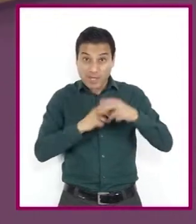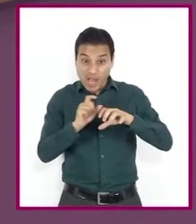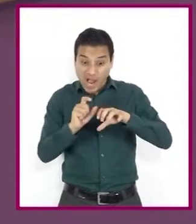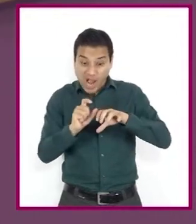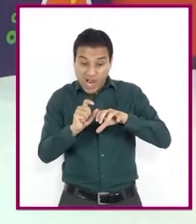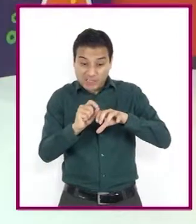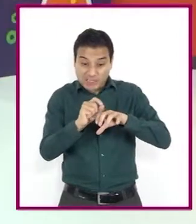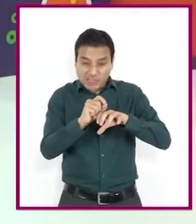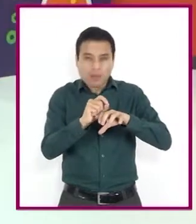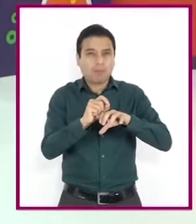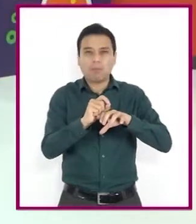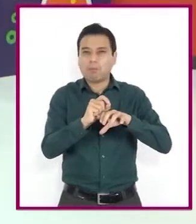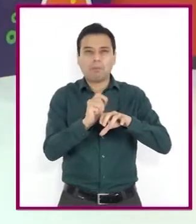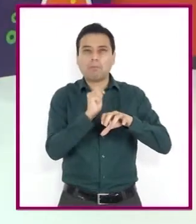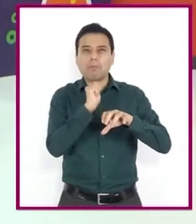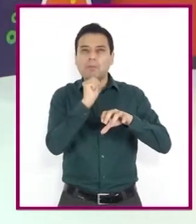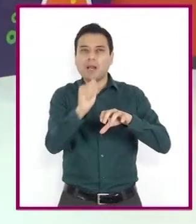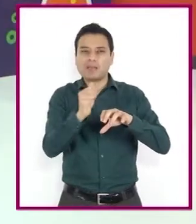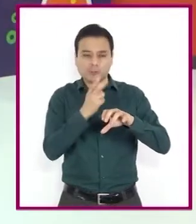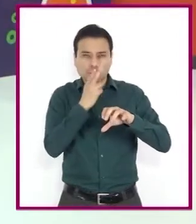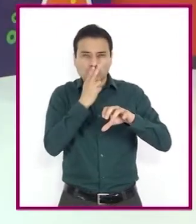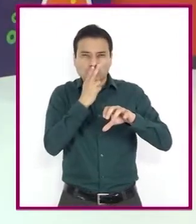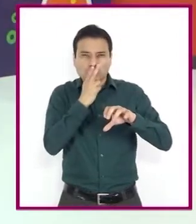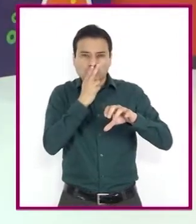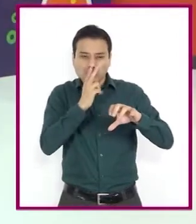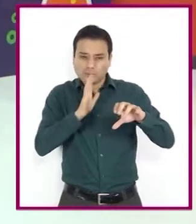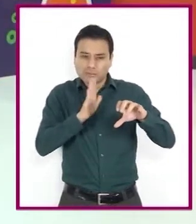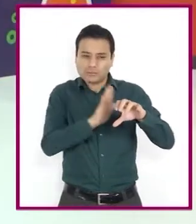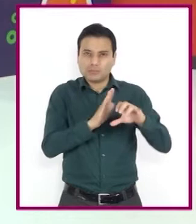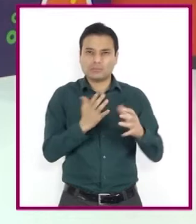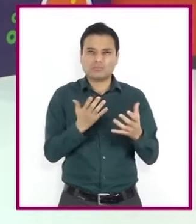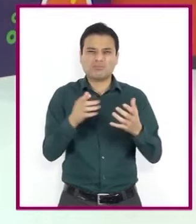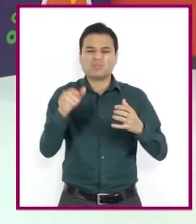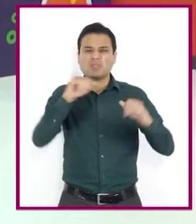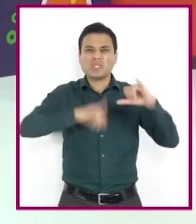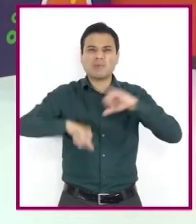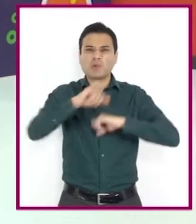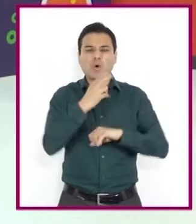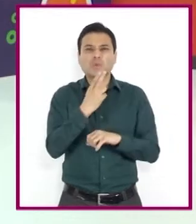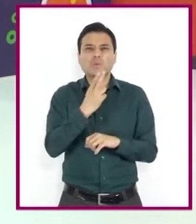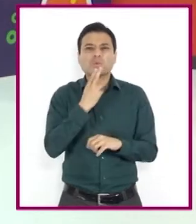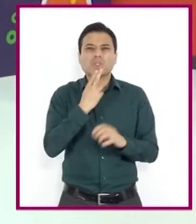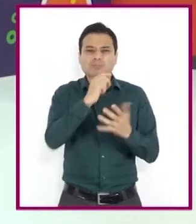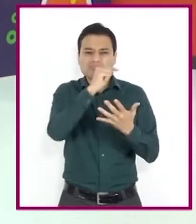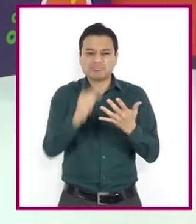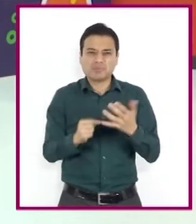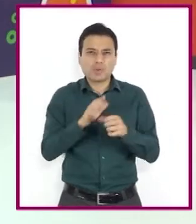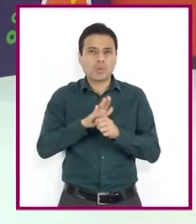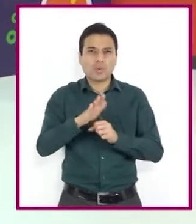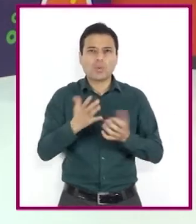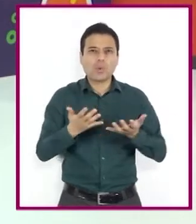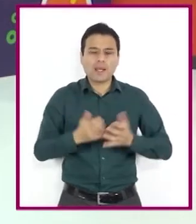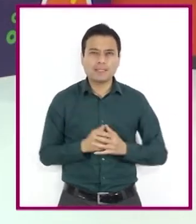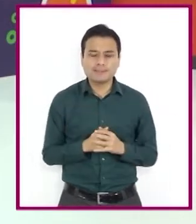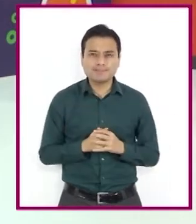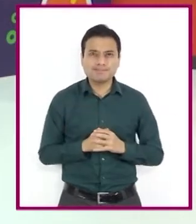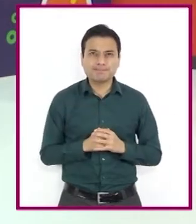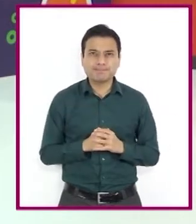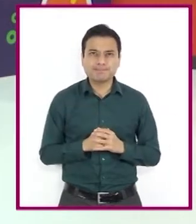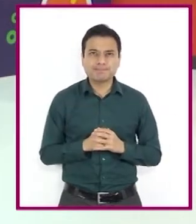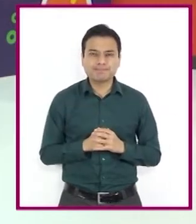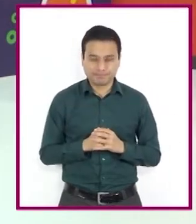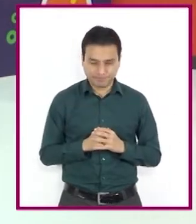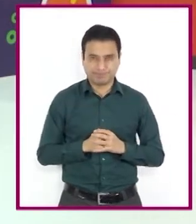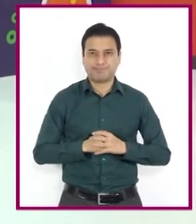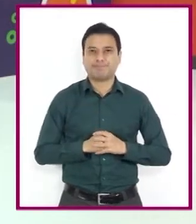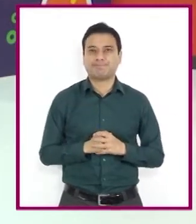limitado. Algunos de los conservadores que se utilizan para mantener en buen estado a los alimentos en la actualidad